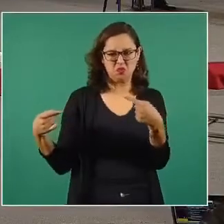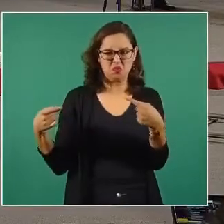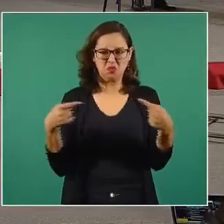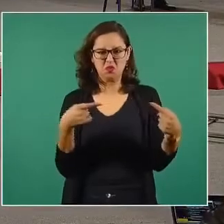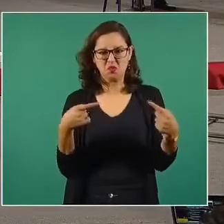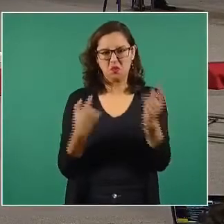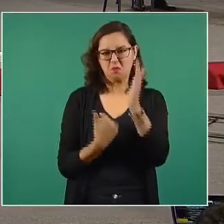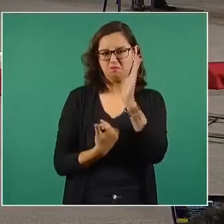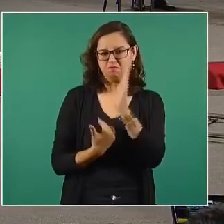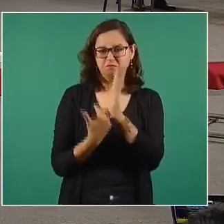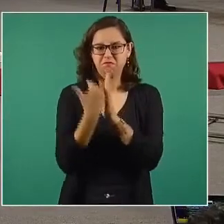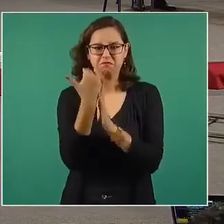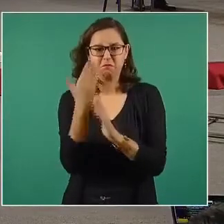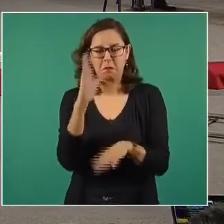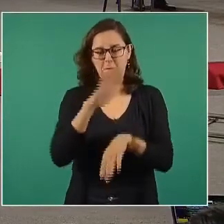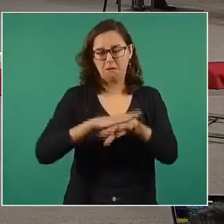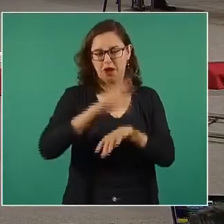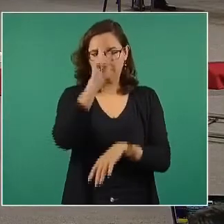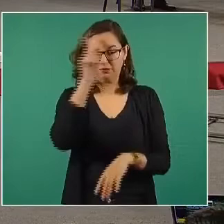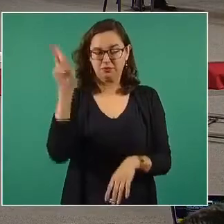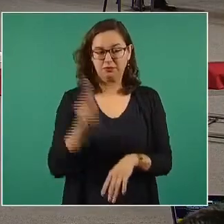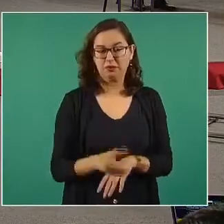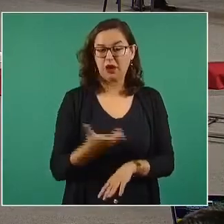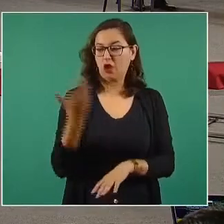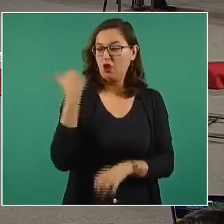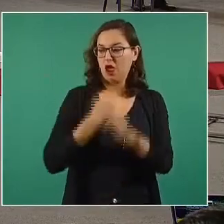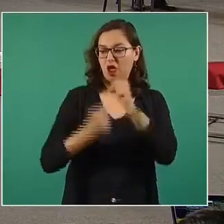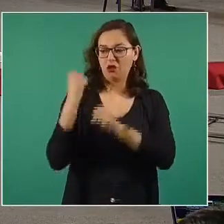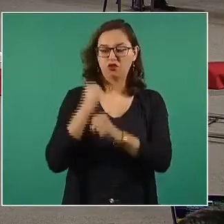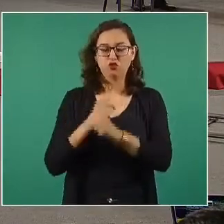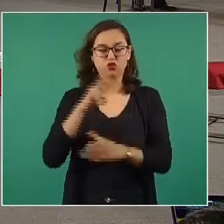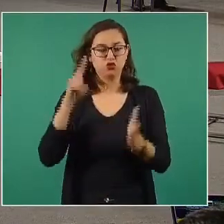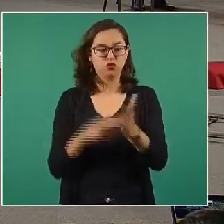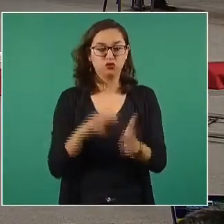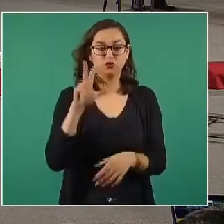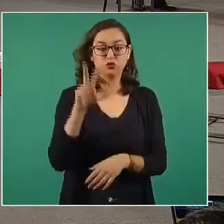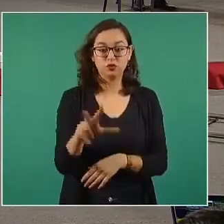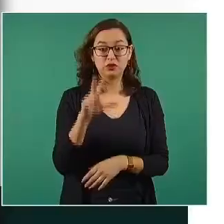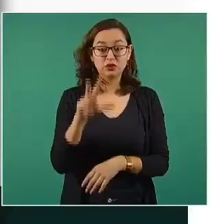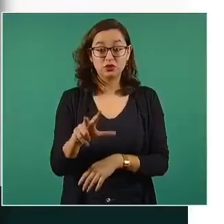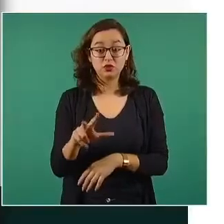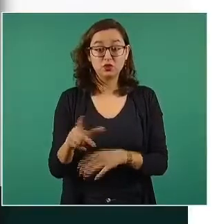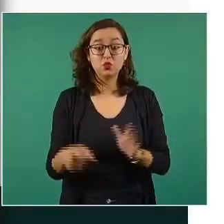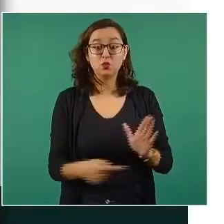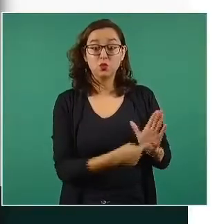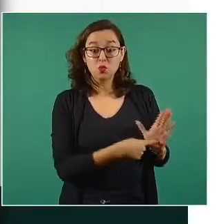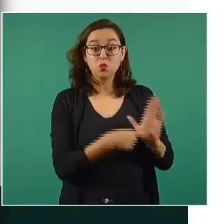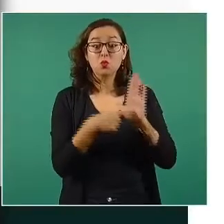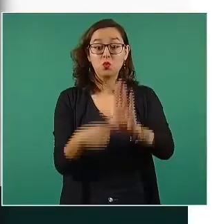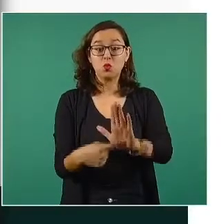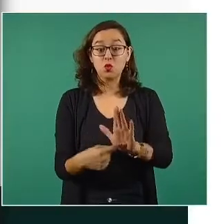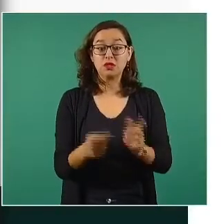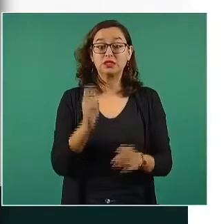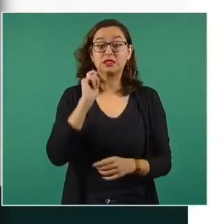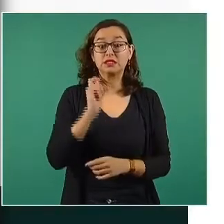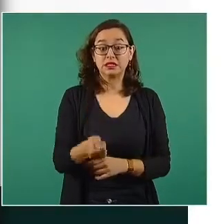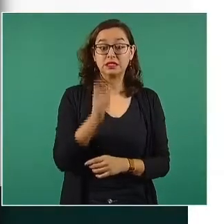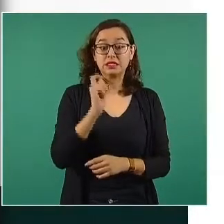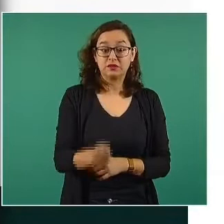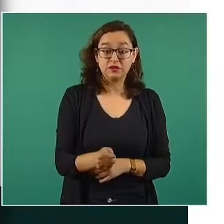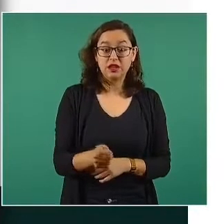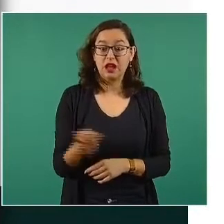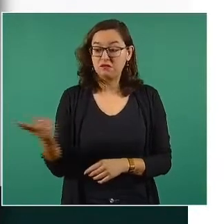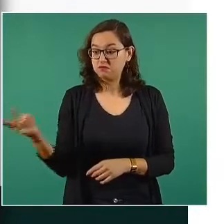Anaya aumentó en la campaña presidencial de 2018, para dar la impresión de que existe una vieja rivalidad